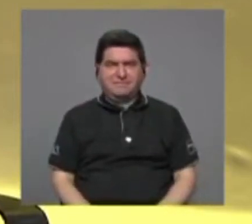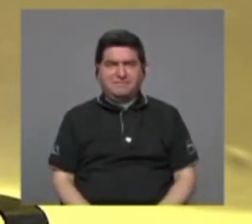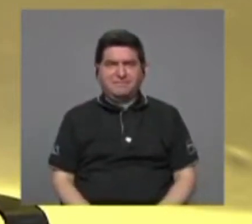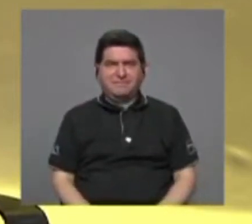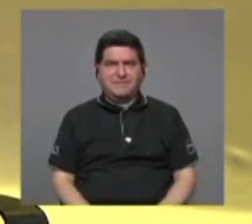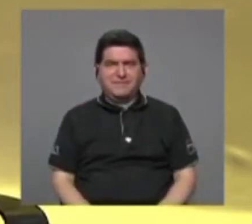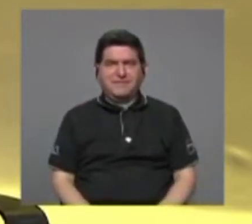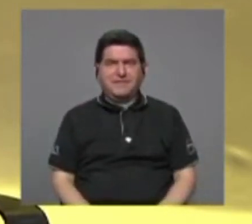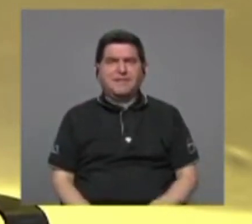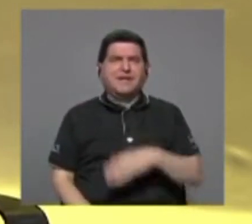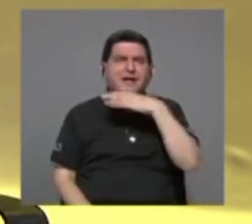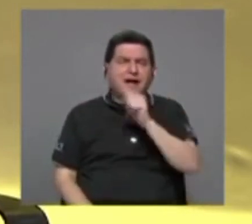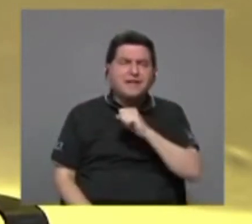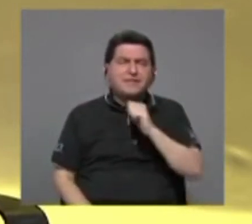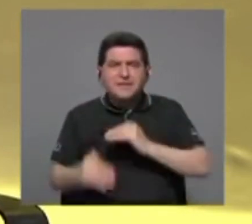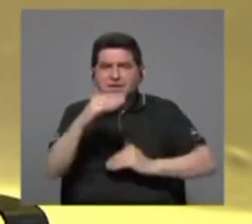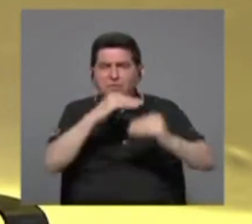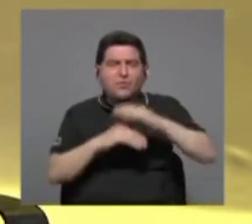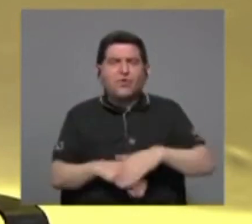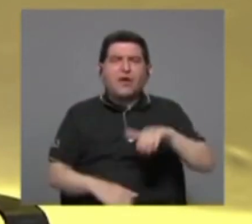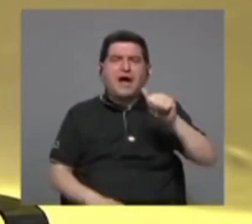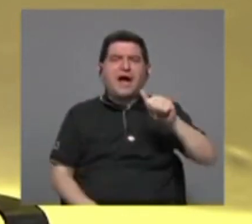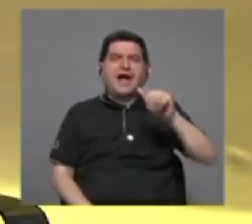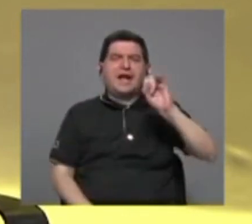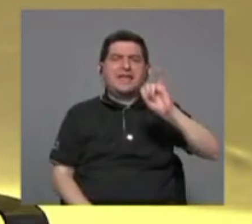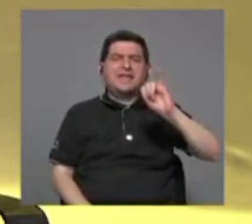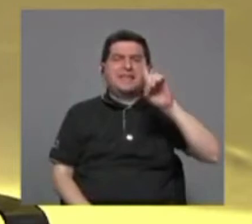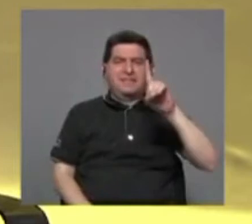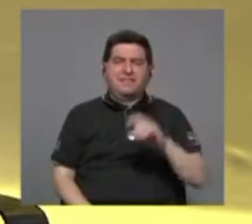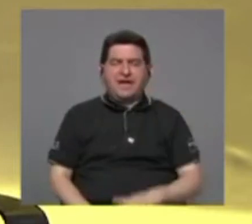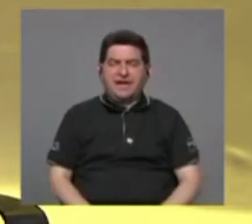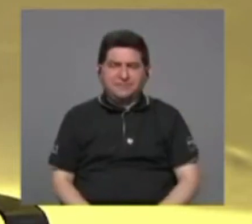el antiguo edificio del AID, donde